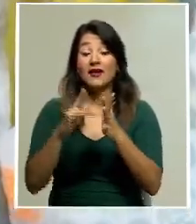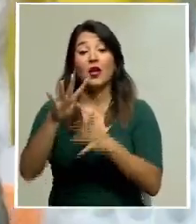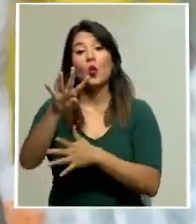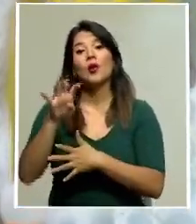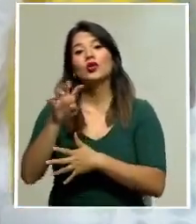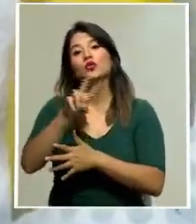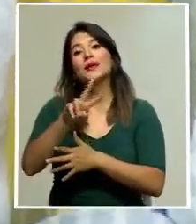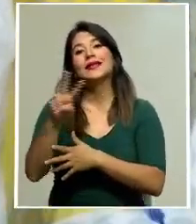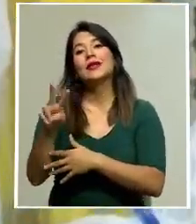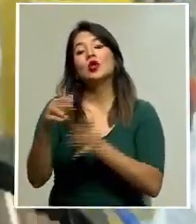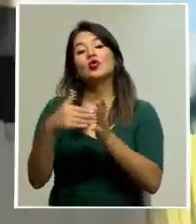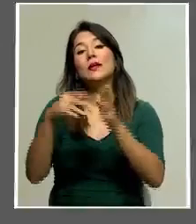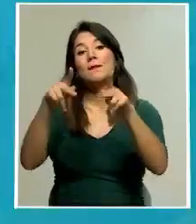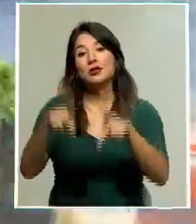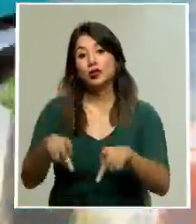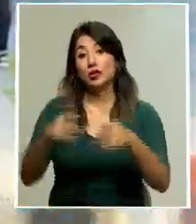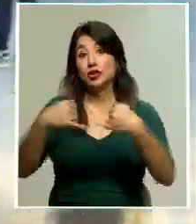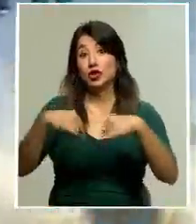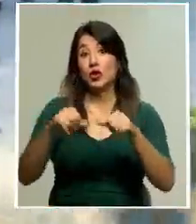siguen sin empleo.